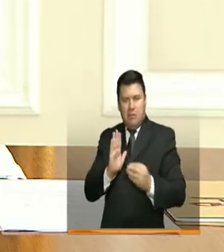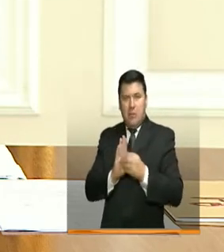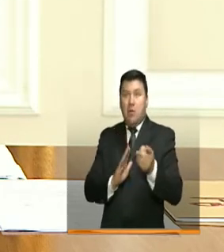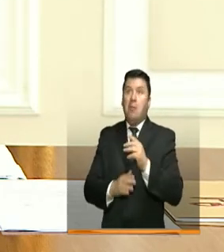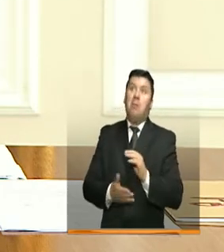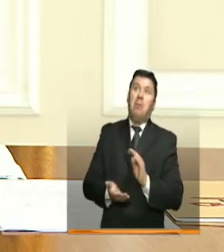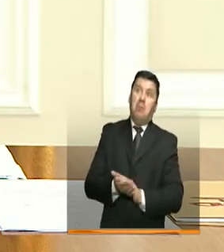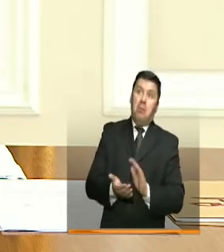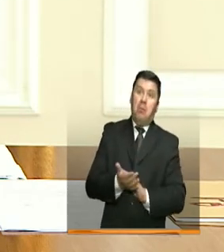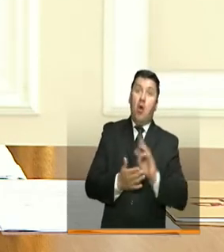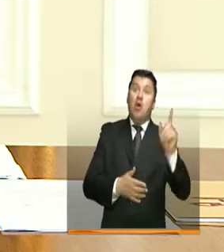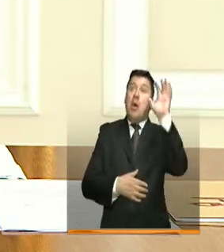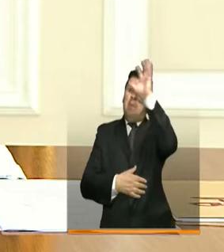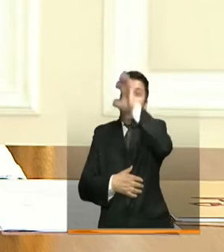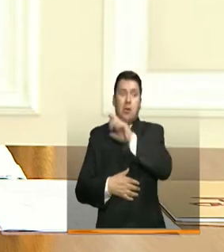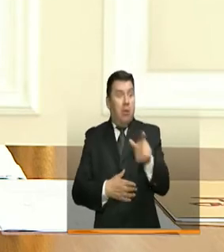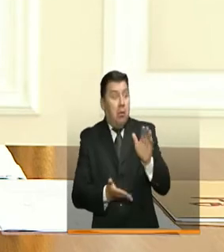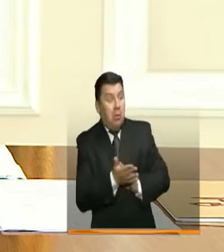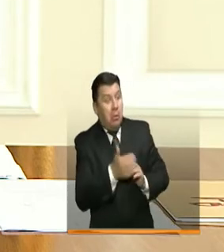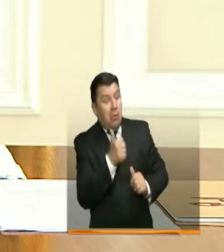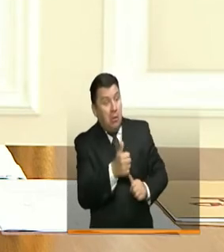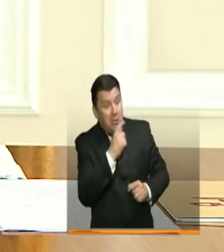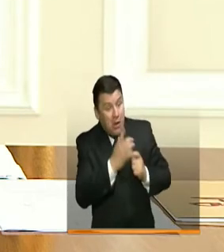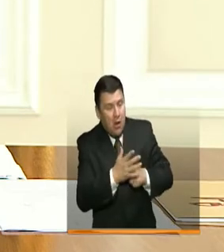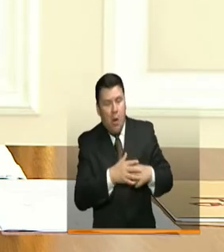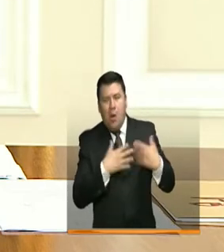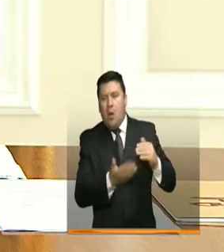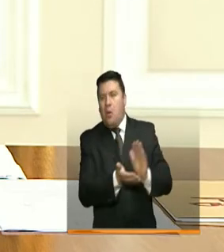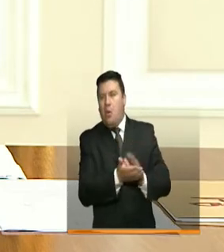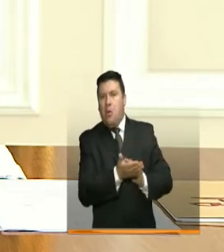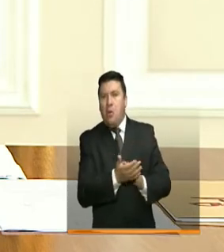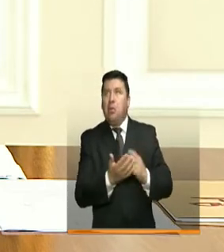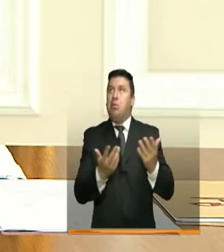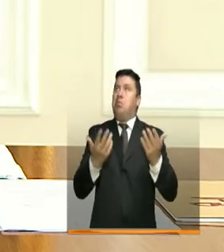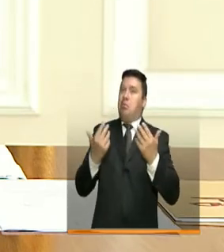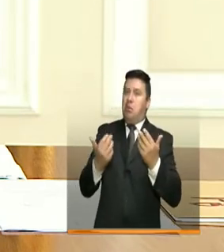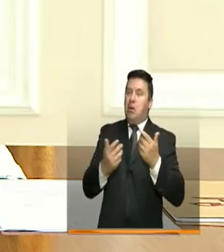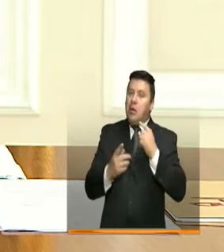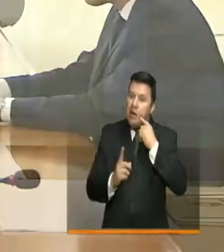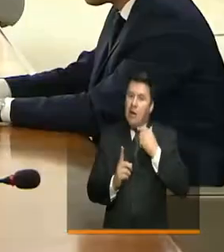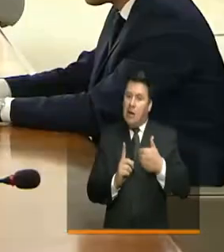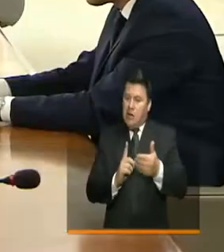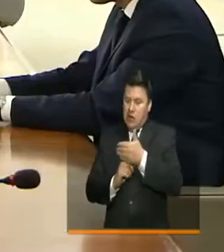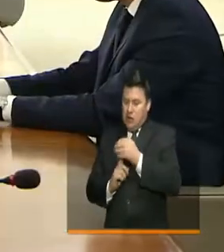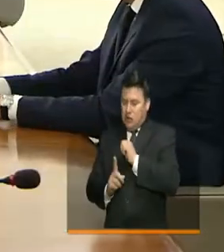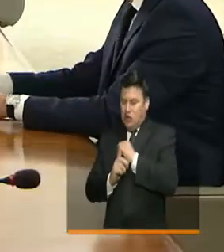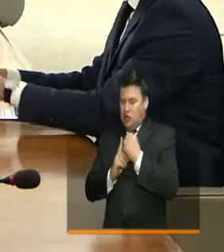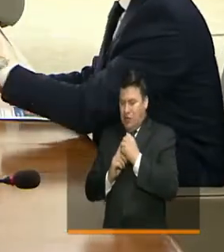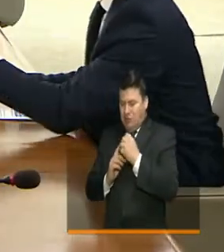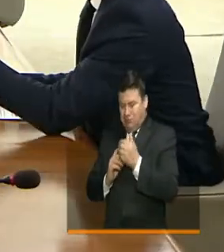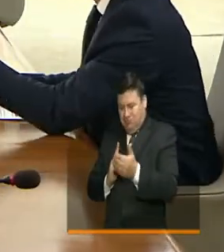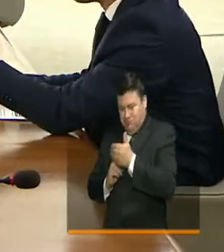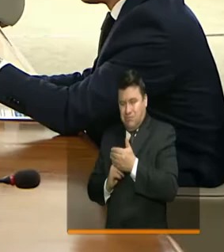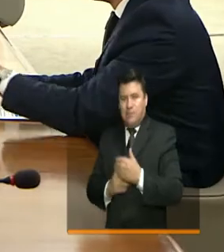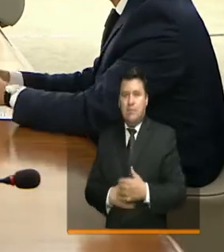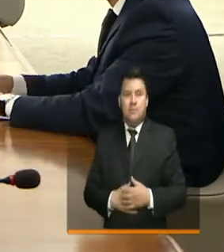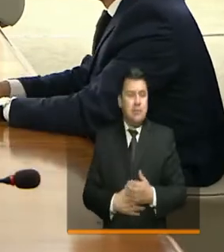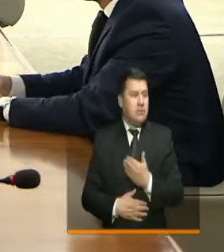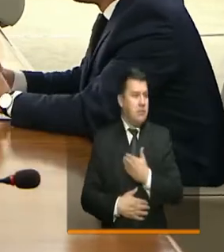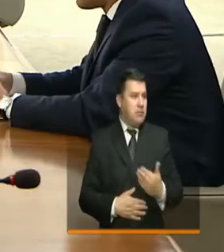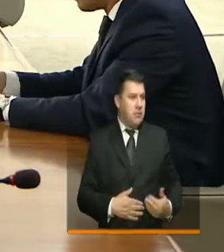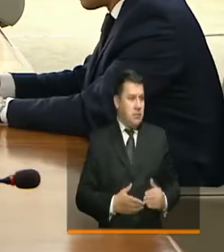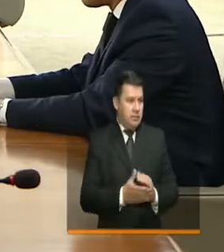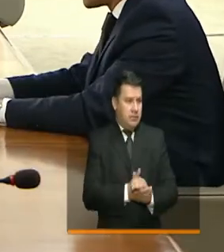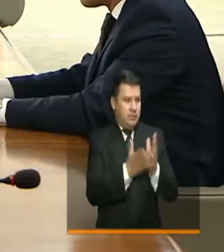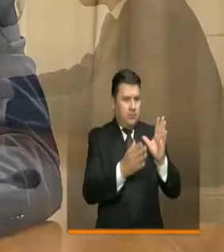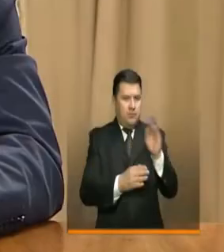aplaudido también por otros países como un mecanismo también de cohesión y de protección social. Doctor Luis Alberto. Presidente, un saludo